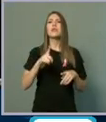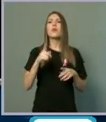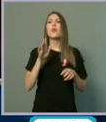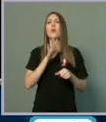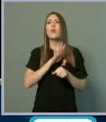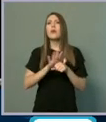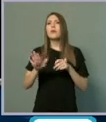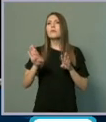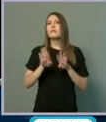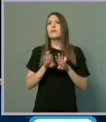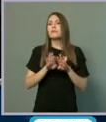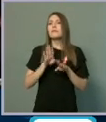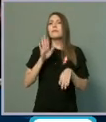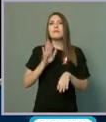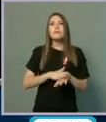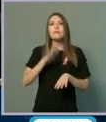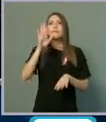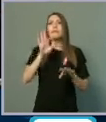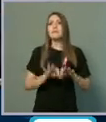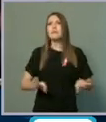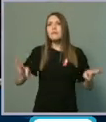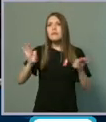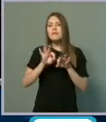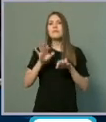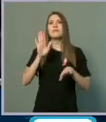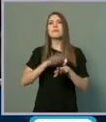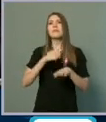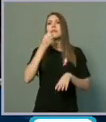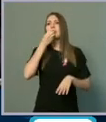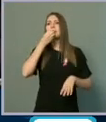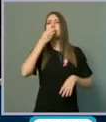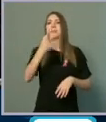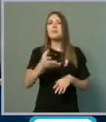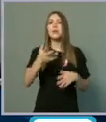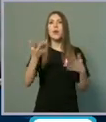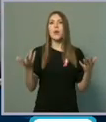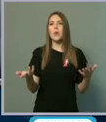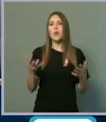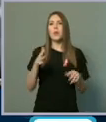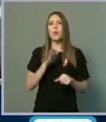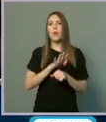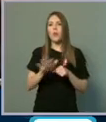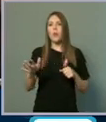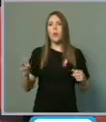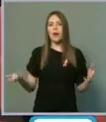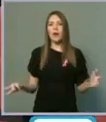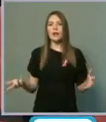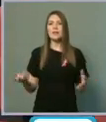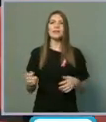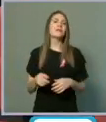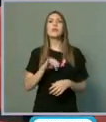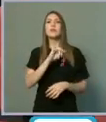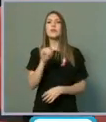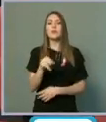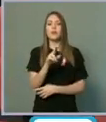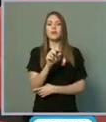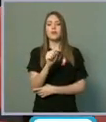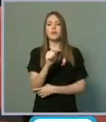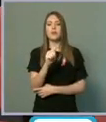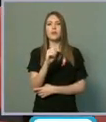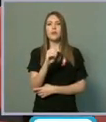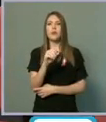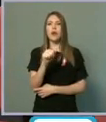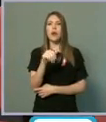lo más relevante? Justo Almodóvar. Justo Almodóvar. Yo quiero ser. Tú quieres ser una chica Todos Almodóvar. queremos ser chica